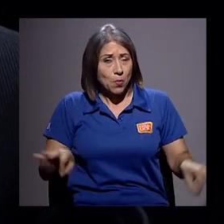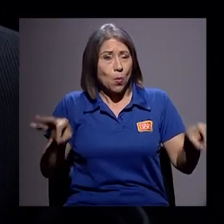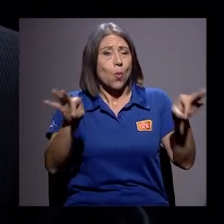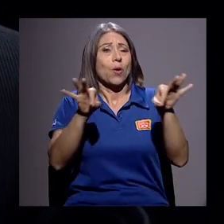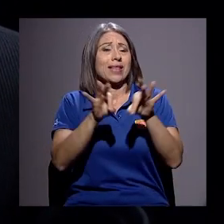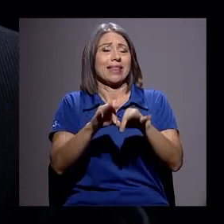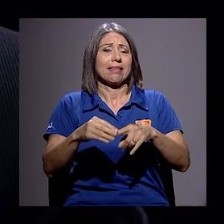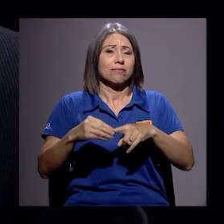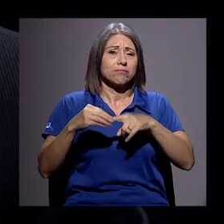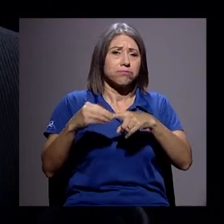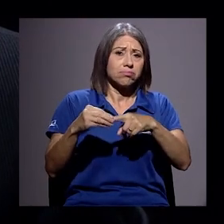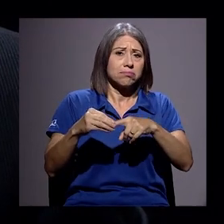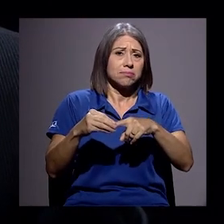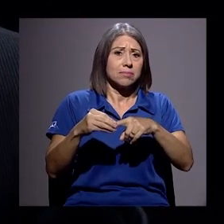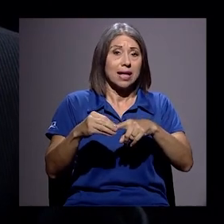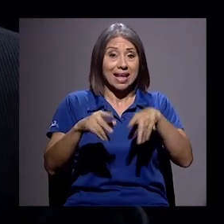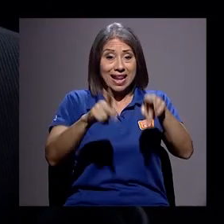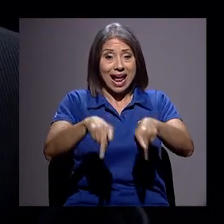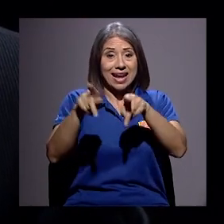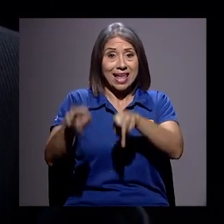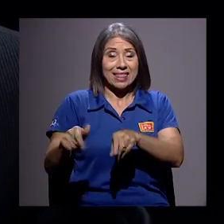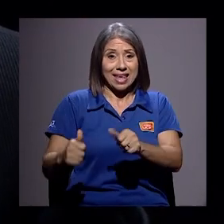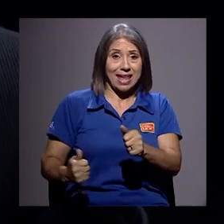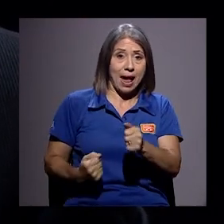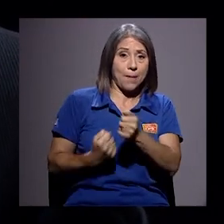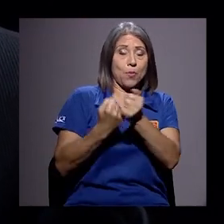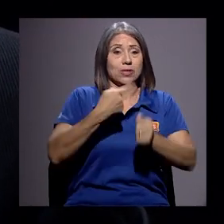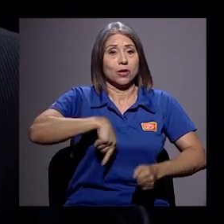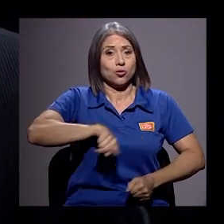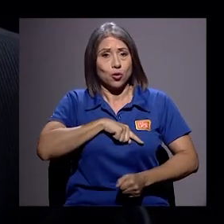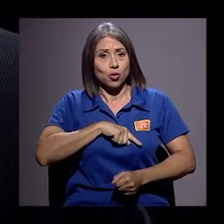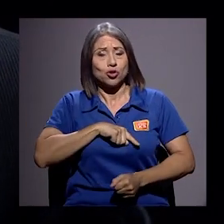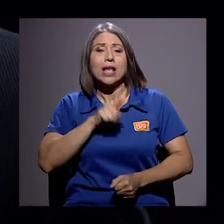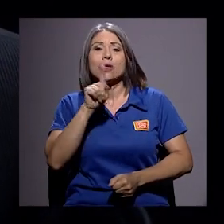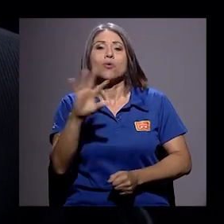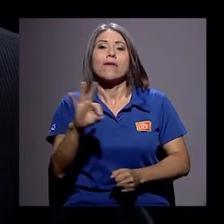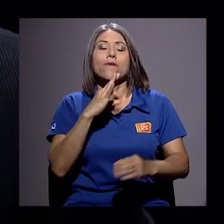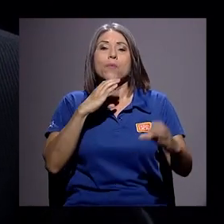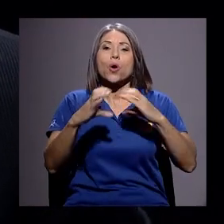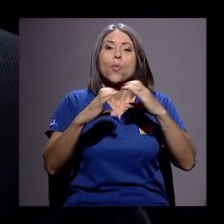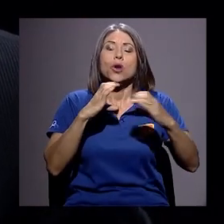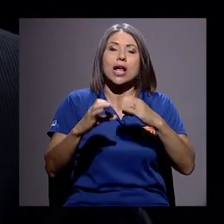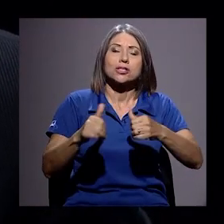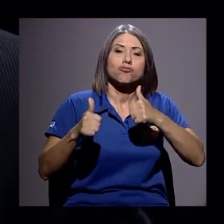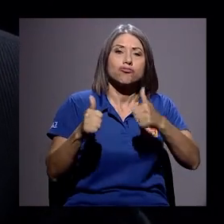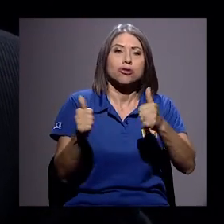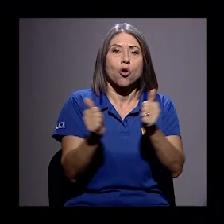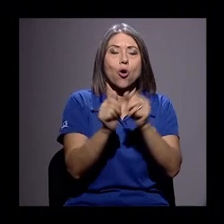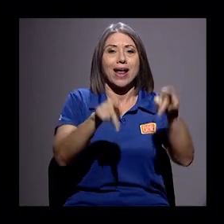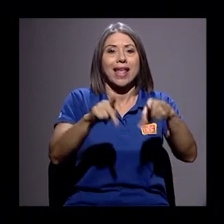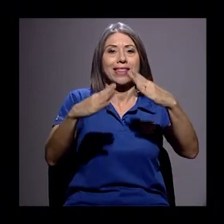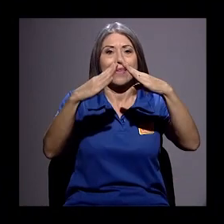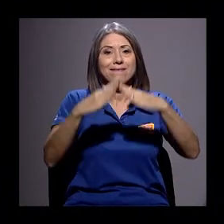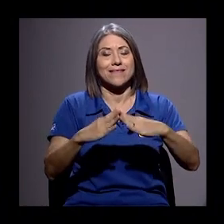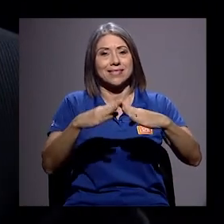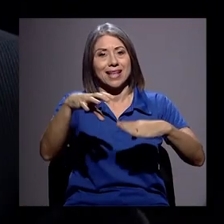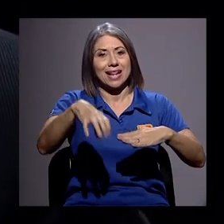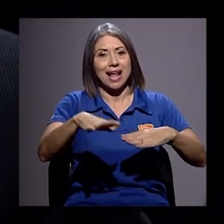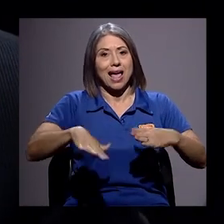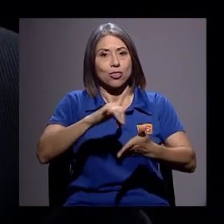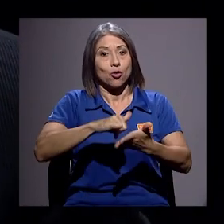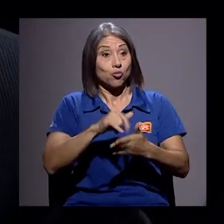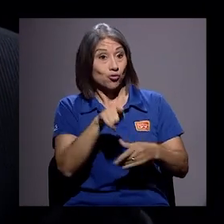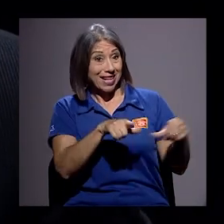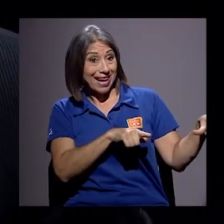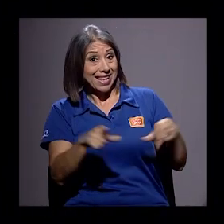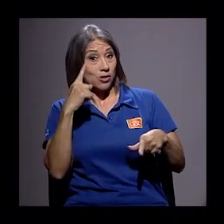que la gente que nos acompaña en nuestro proyecto sea un canal de comunicación con las poblaciones del cantón está listo para ser alcalde estoy